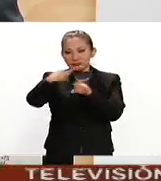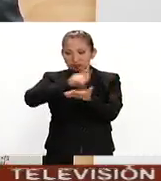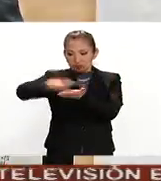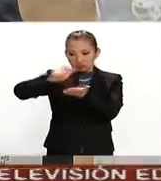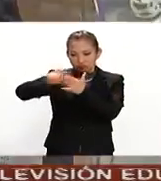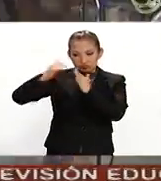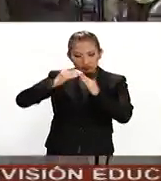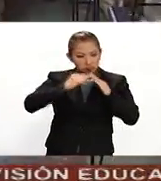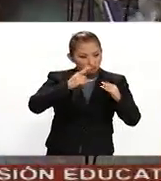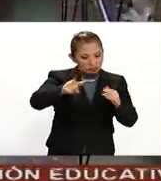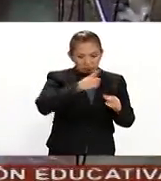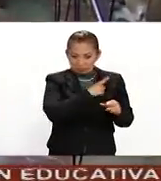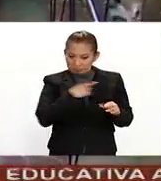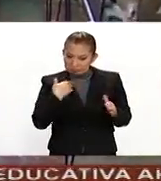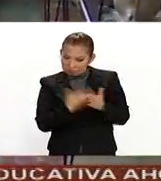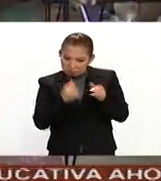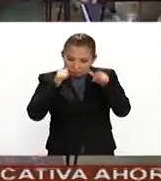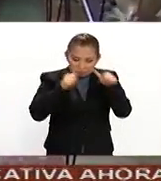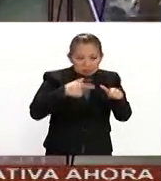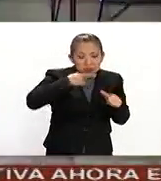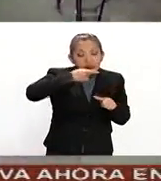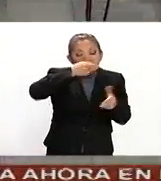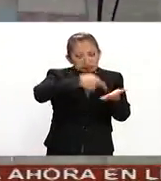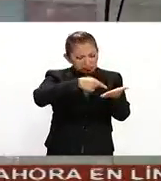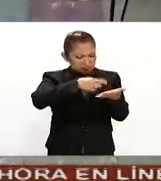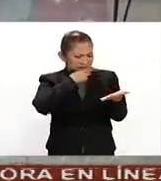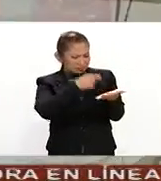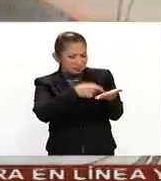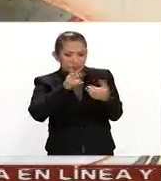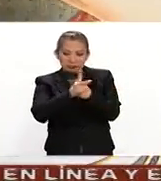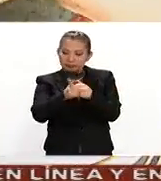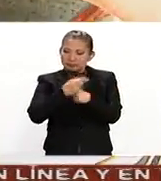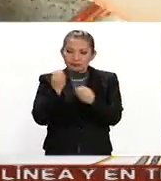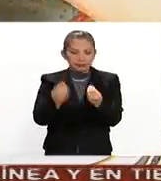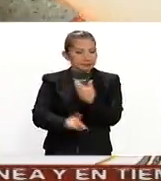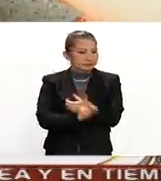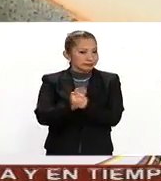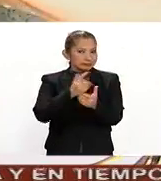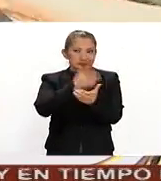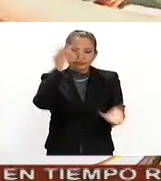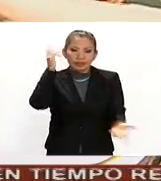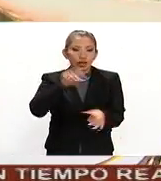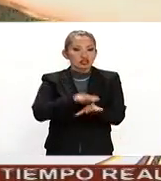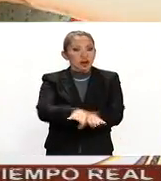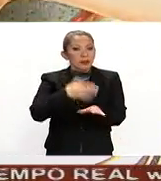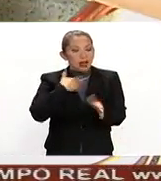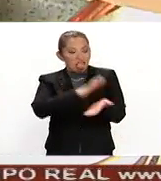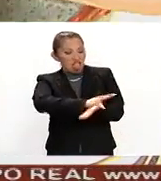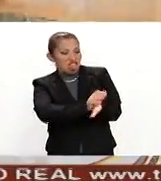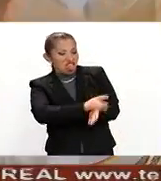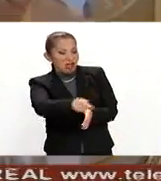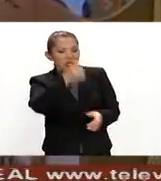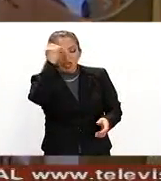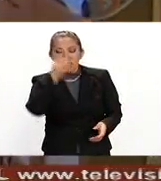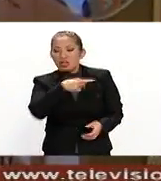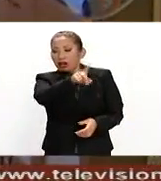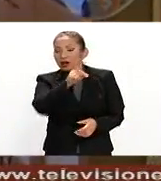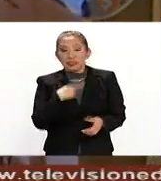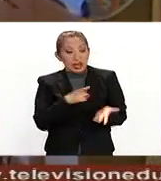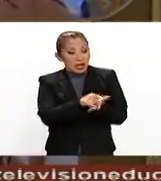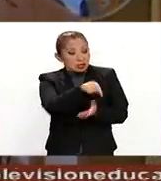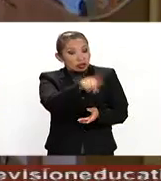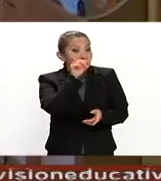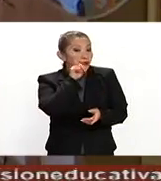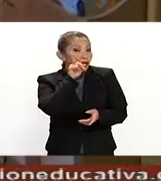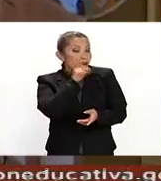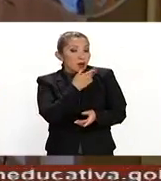México, la gran deuda social, en el que sostiene que el país atraviesa una gran problemática en cuestión de discriminación y olvido de los derechos de